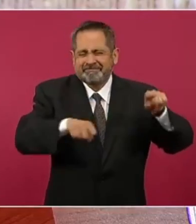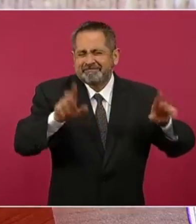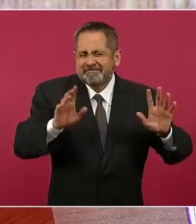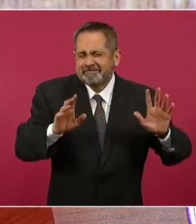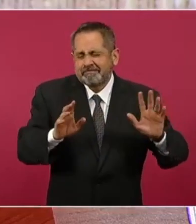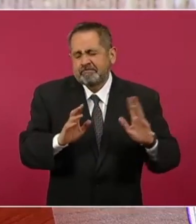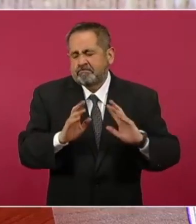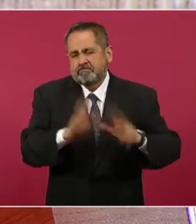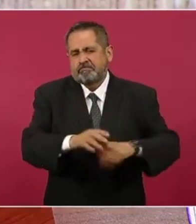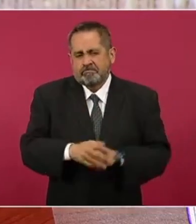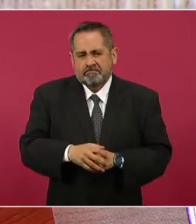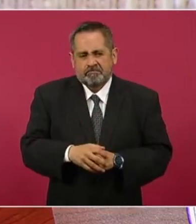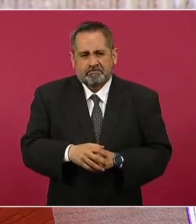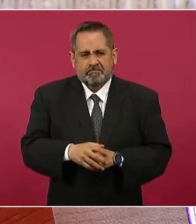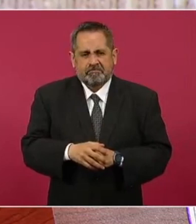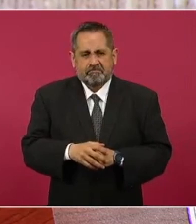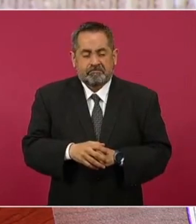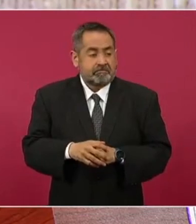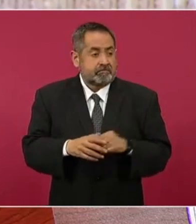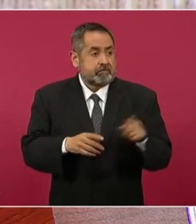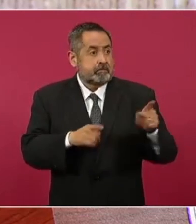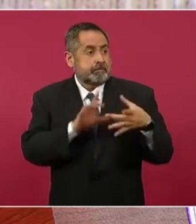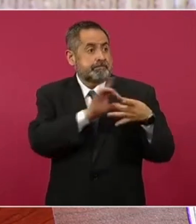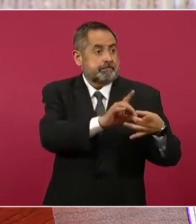Es viva el rey, muere el rey.